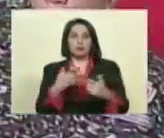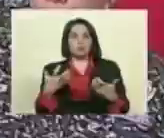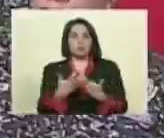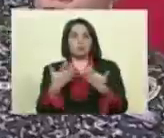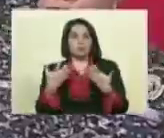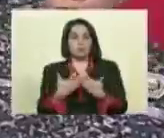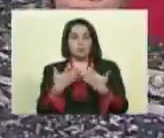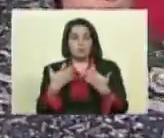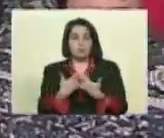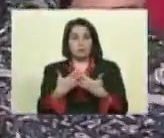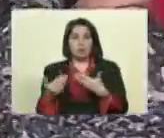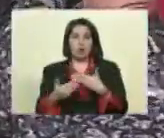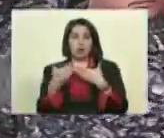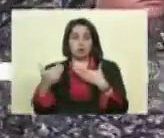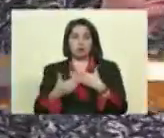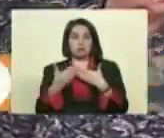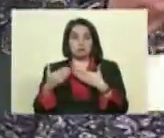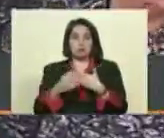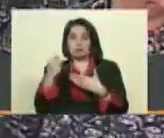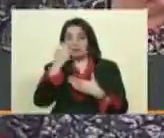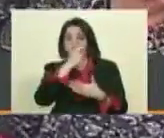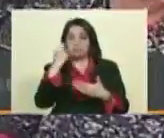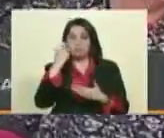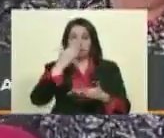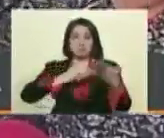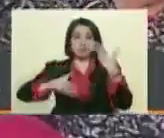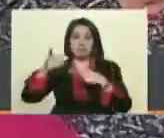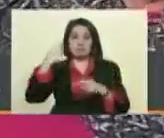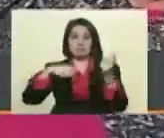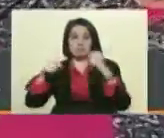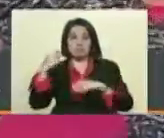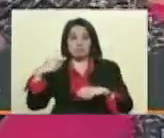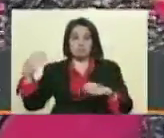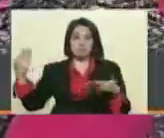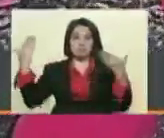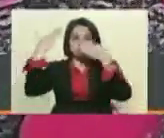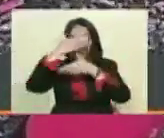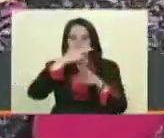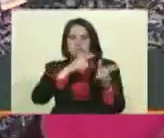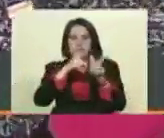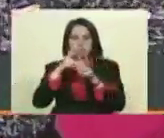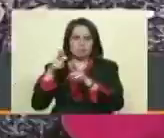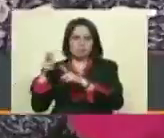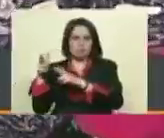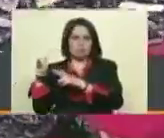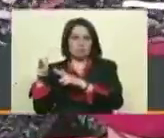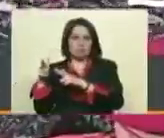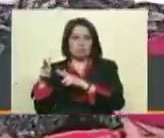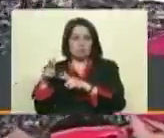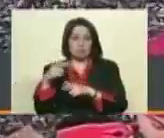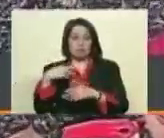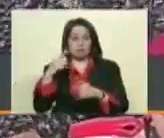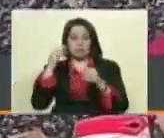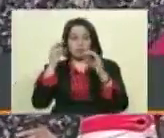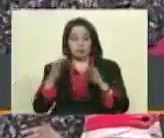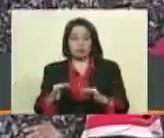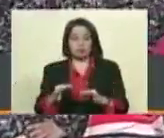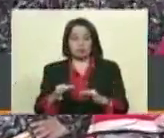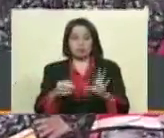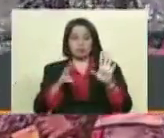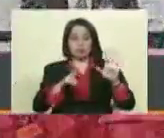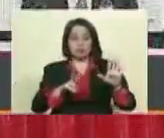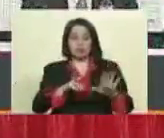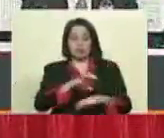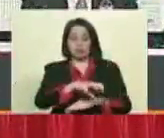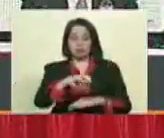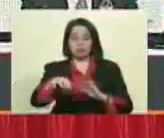contra el narcotráfico y el paramilitarismo, cumpliendo el 7º vértice. Hay que estar todos los días,